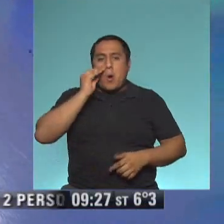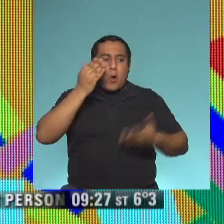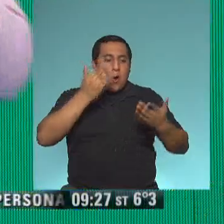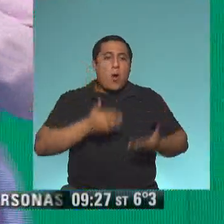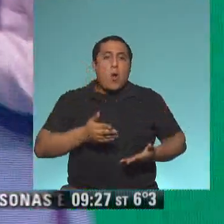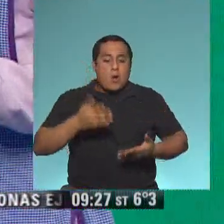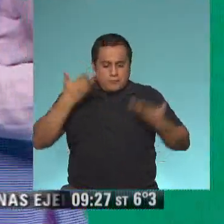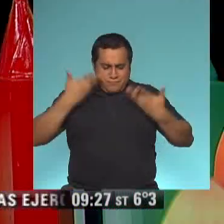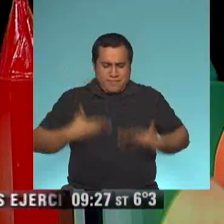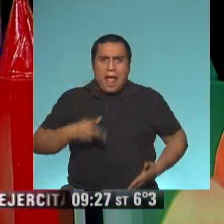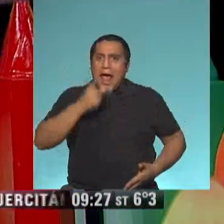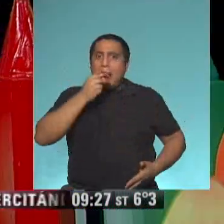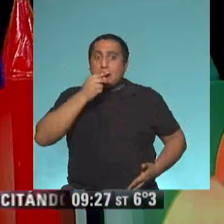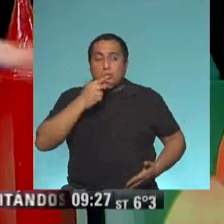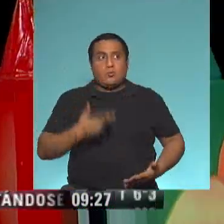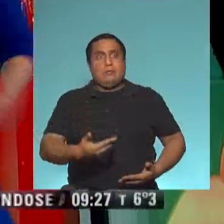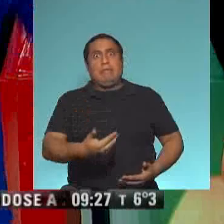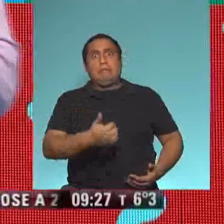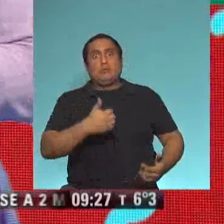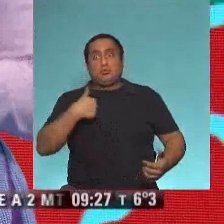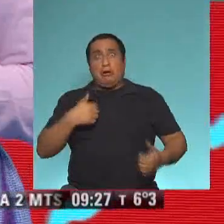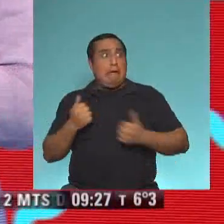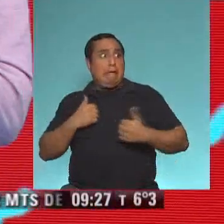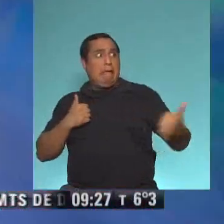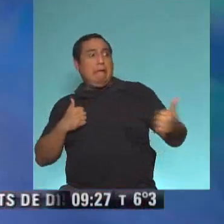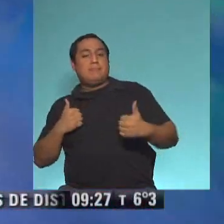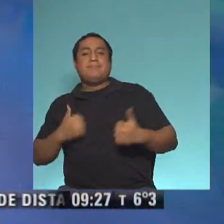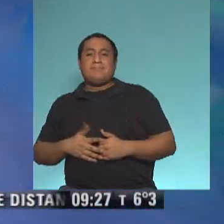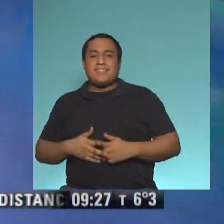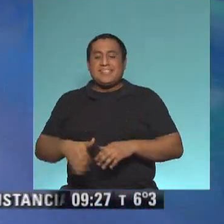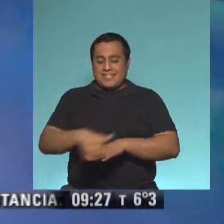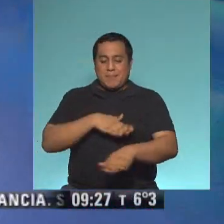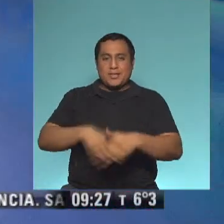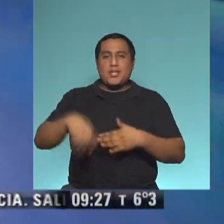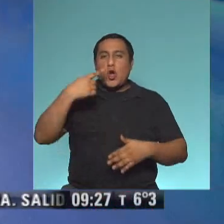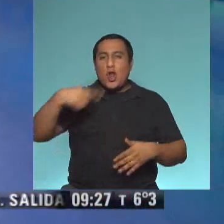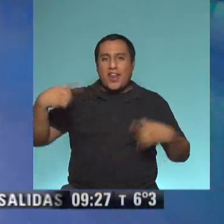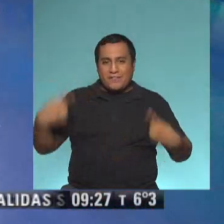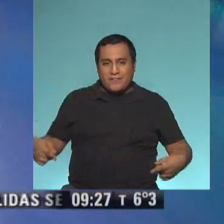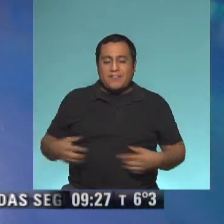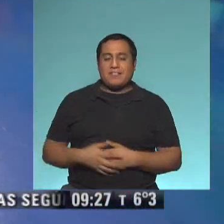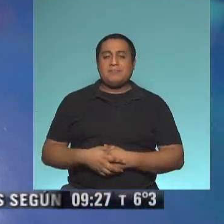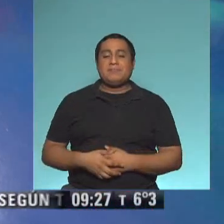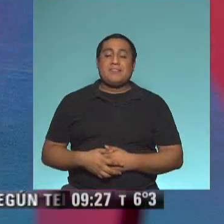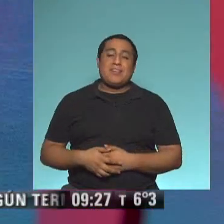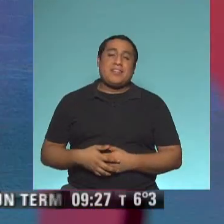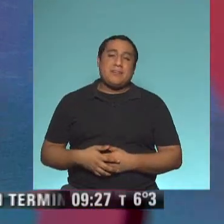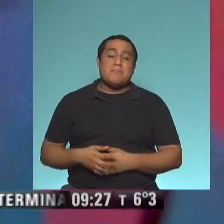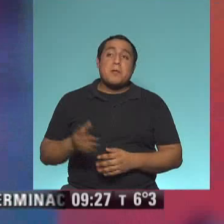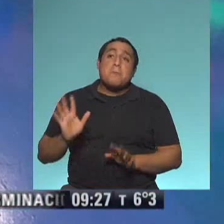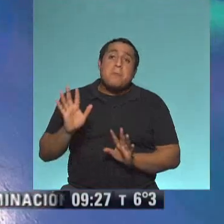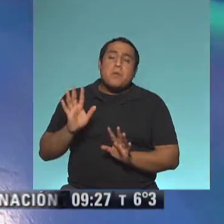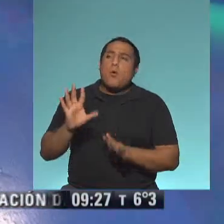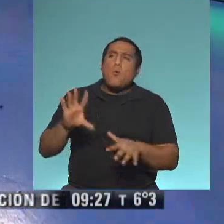Escucha. Vestida de azul. Me persiguió. Un mono con zapas de colores. Sí. Claro, sí. Un mono moderno. Sí, y ustedes sin querer